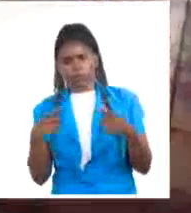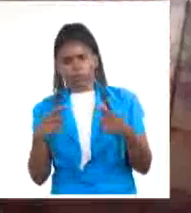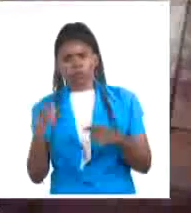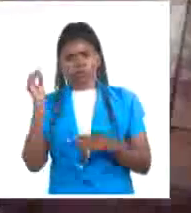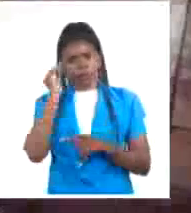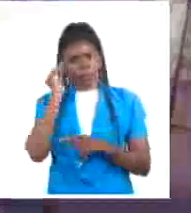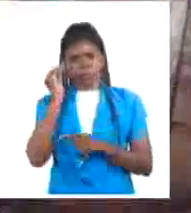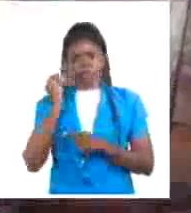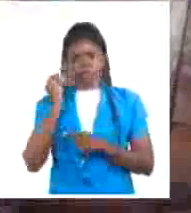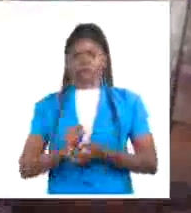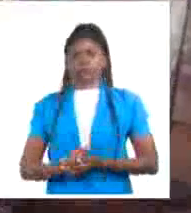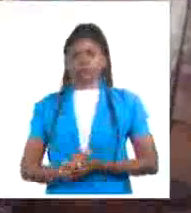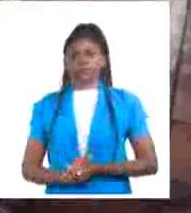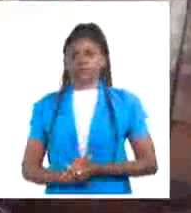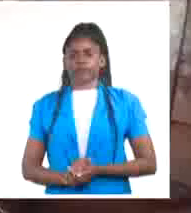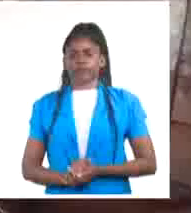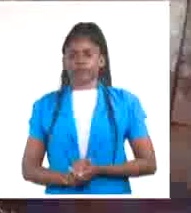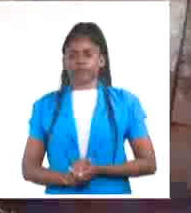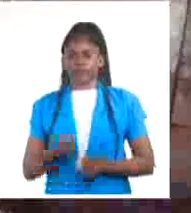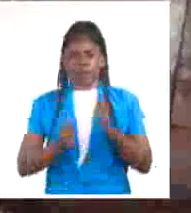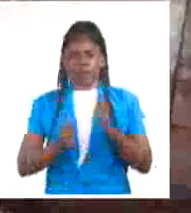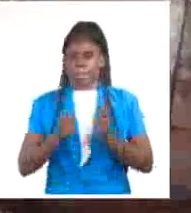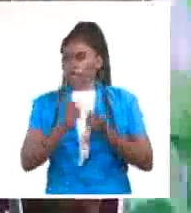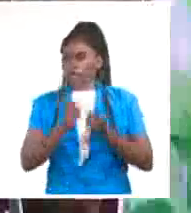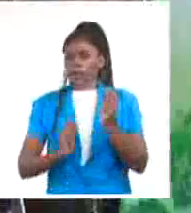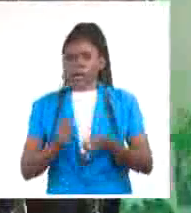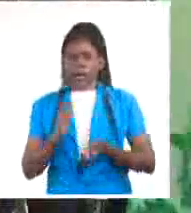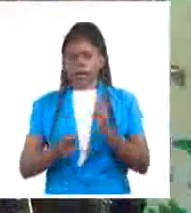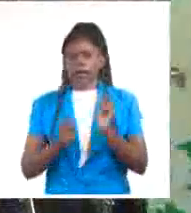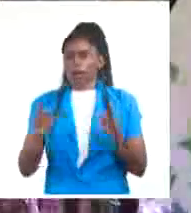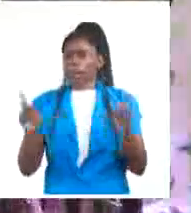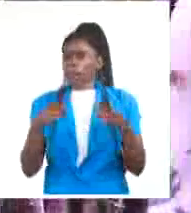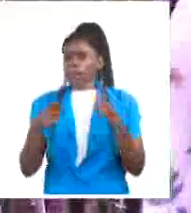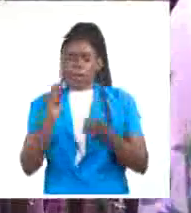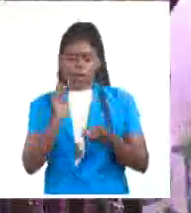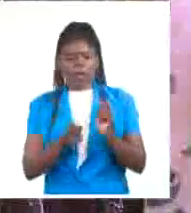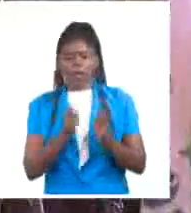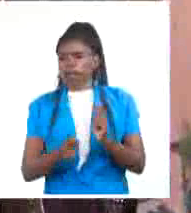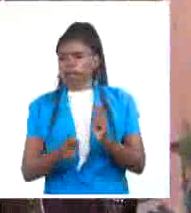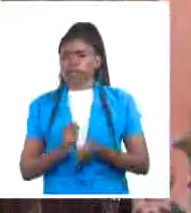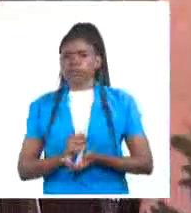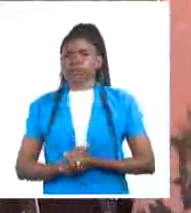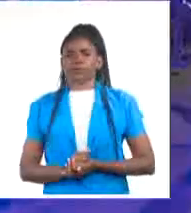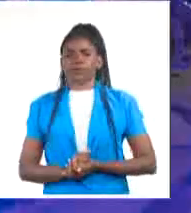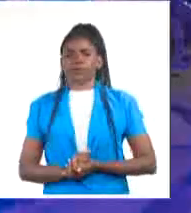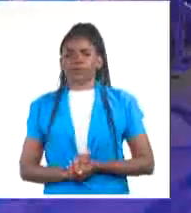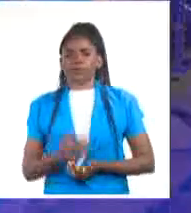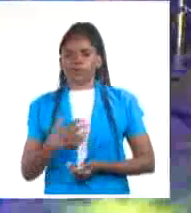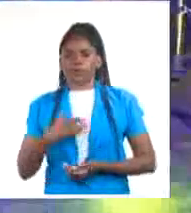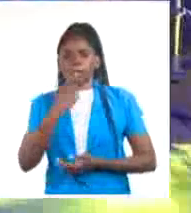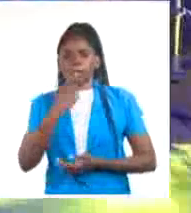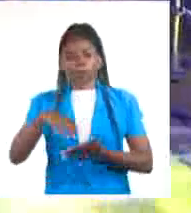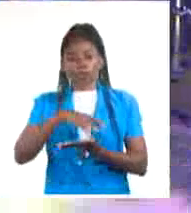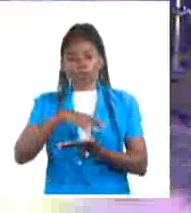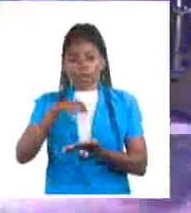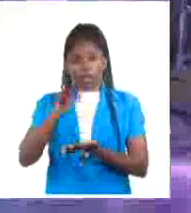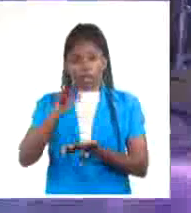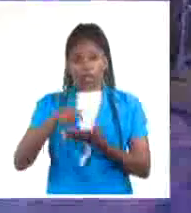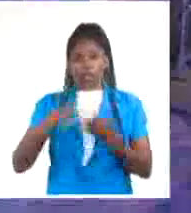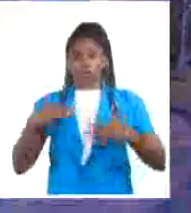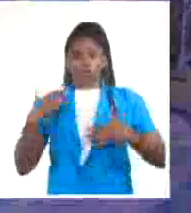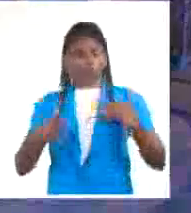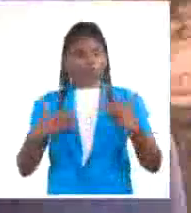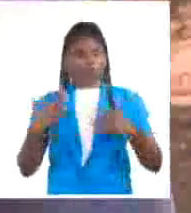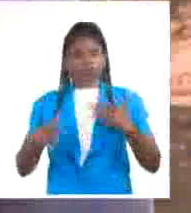mamá. Entonces, yo estar aquí en el Jazz Plaza es un placer bien grande. O sea, todavía estoy aquí,